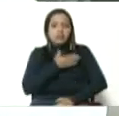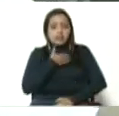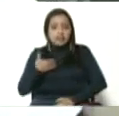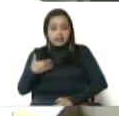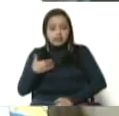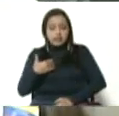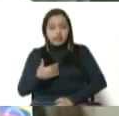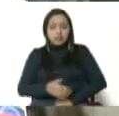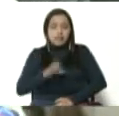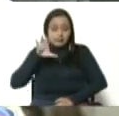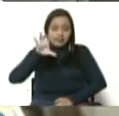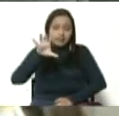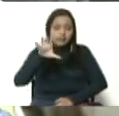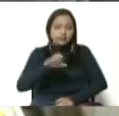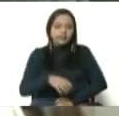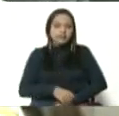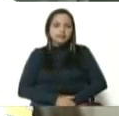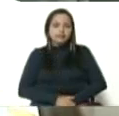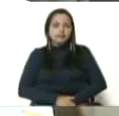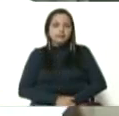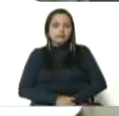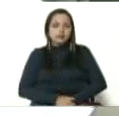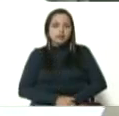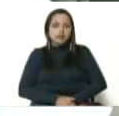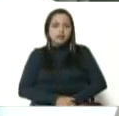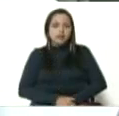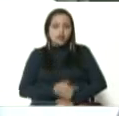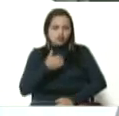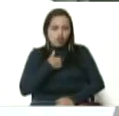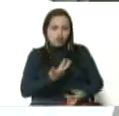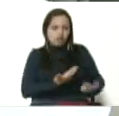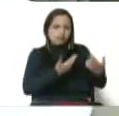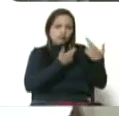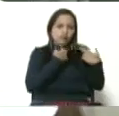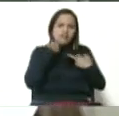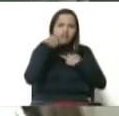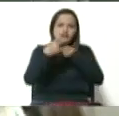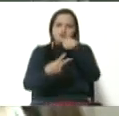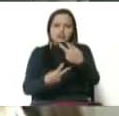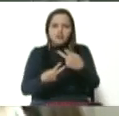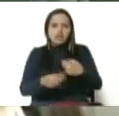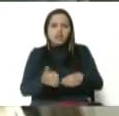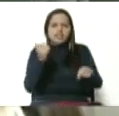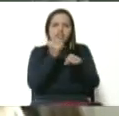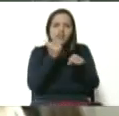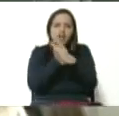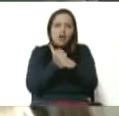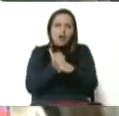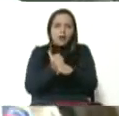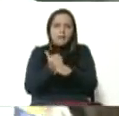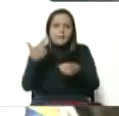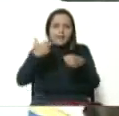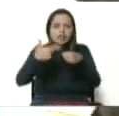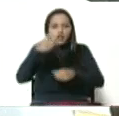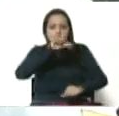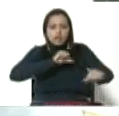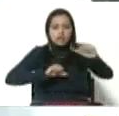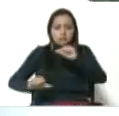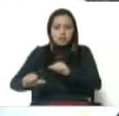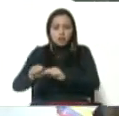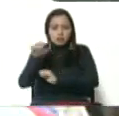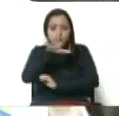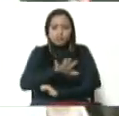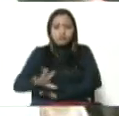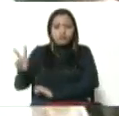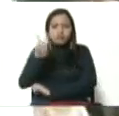patria. Yo represento el sector de trabajadores de la empresa, de la industria petroquímica a nivel nacional. Una industria